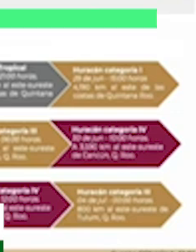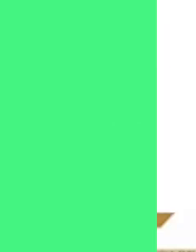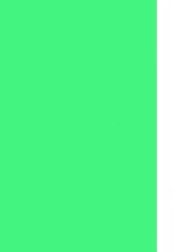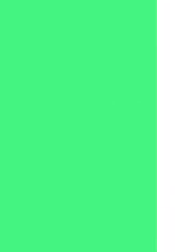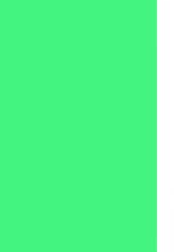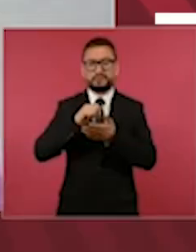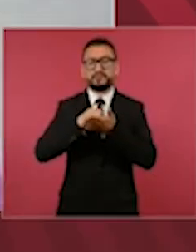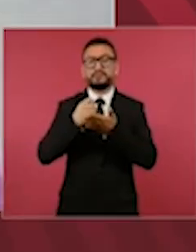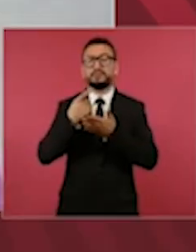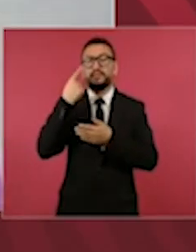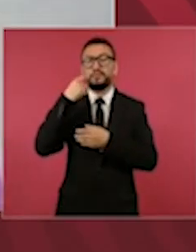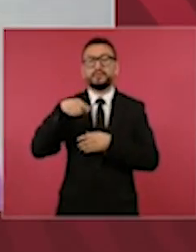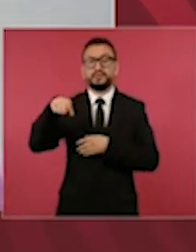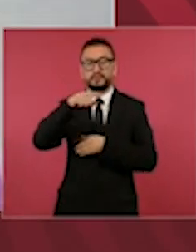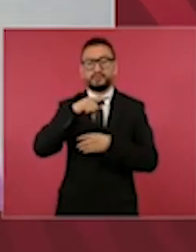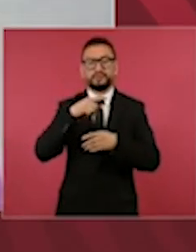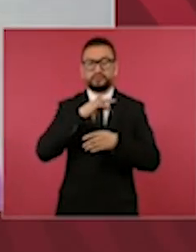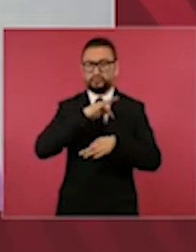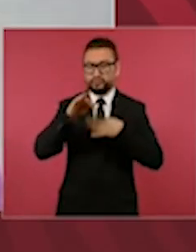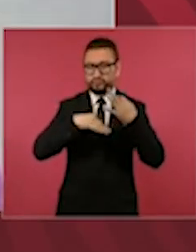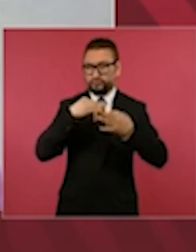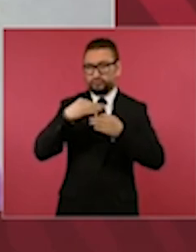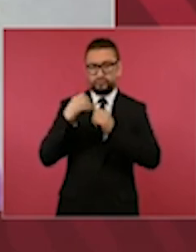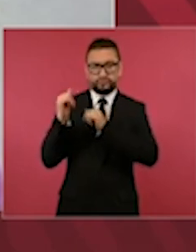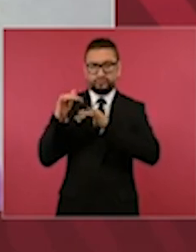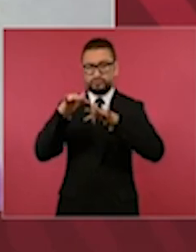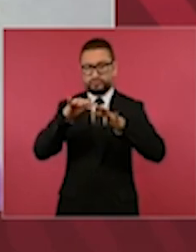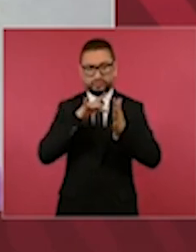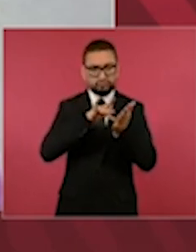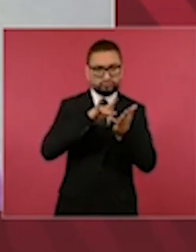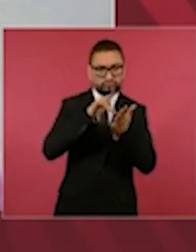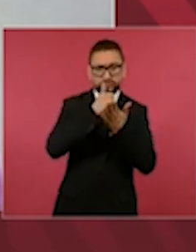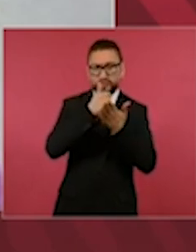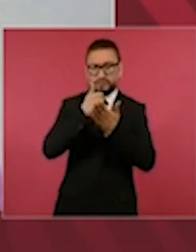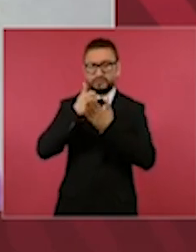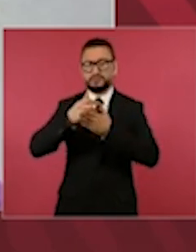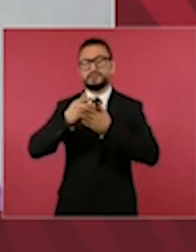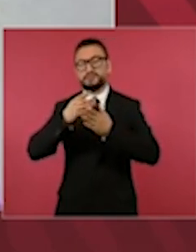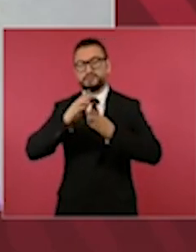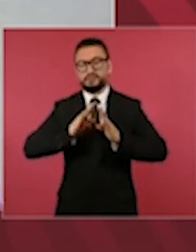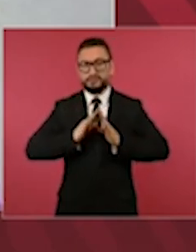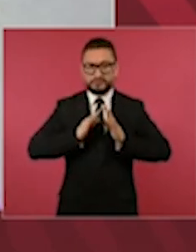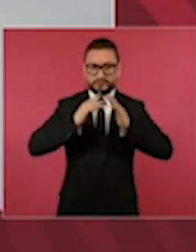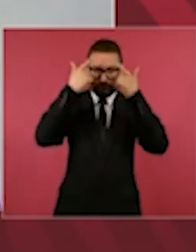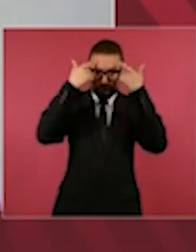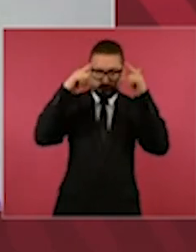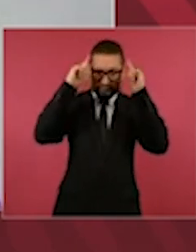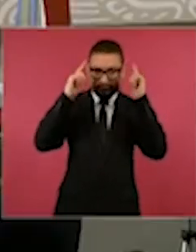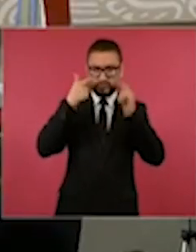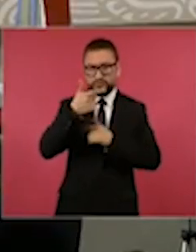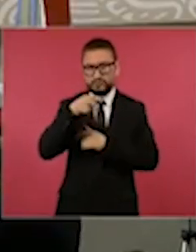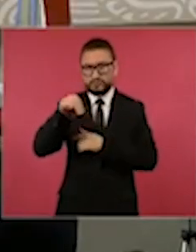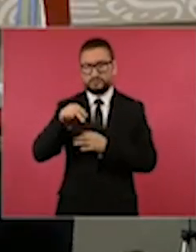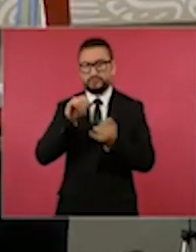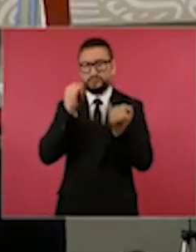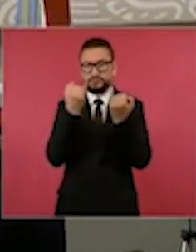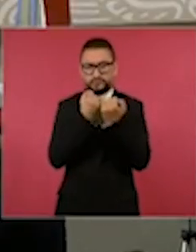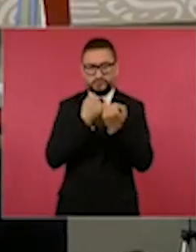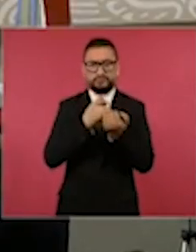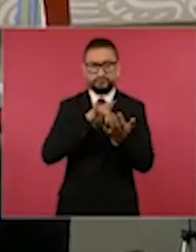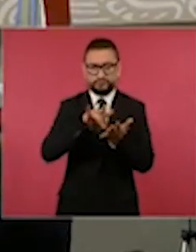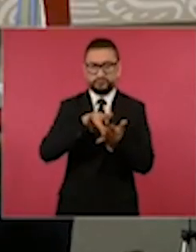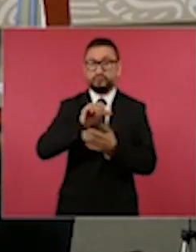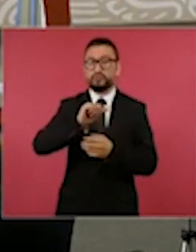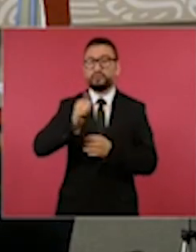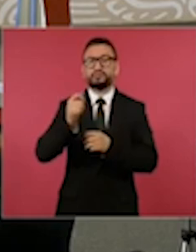Morelos. También anunció que ante la cercanía del huracán Beryl a territorio mexicano, autoridades de Quintana Roo